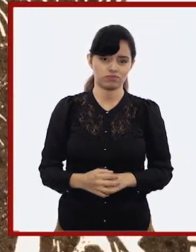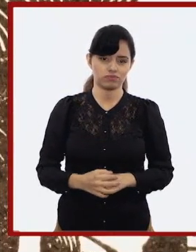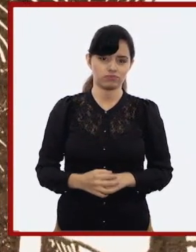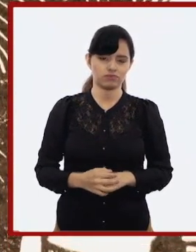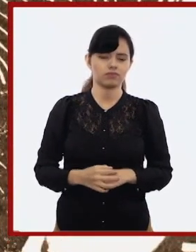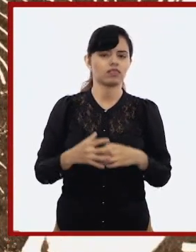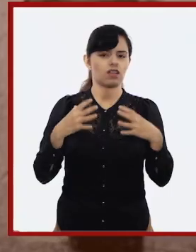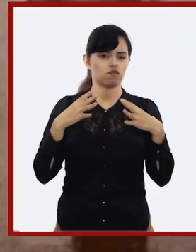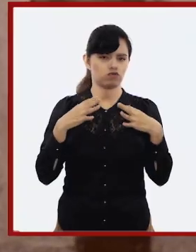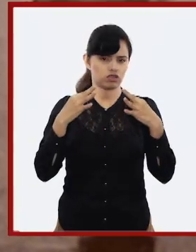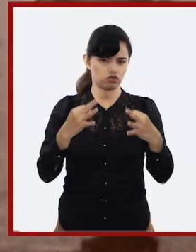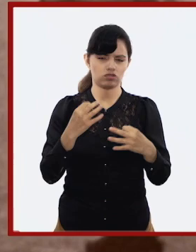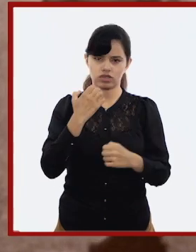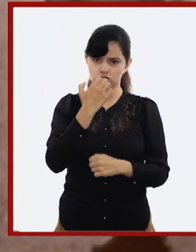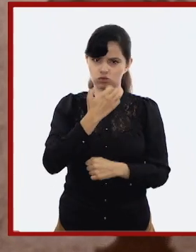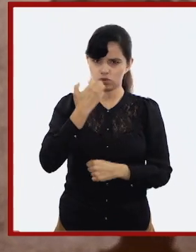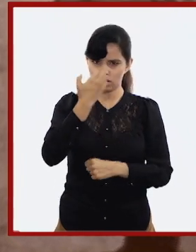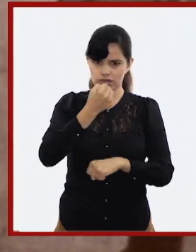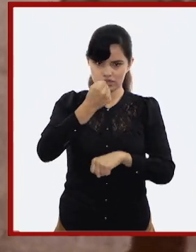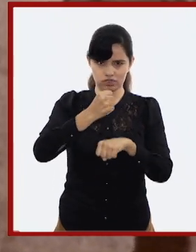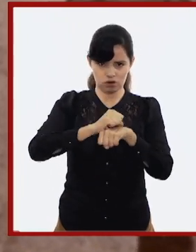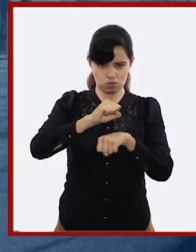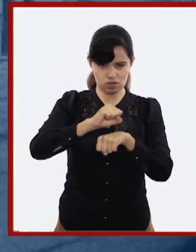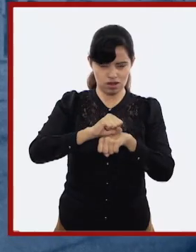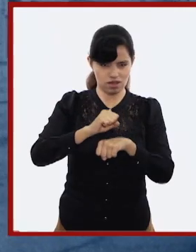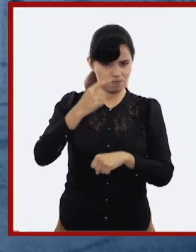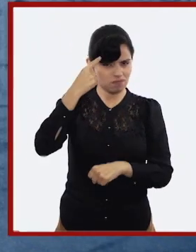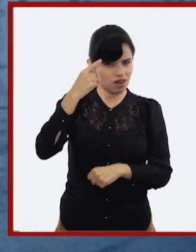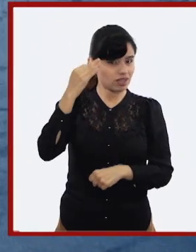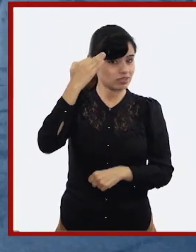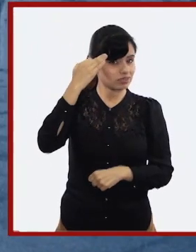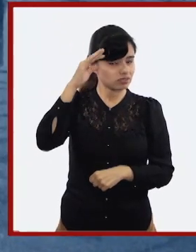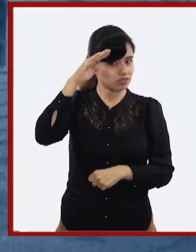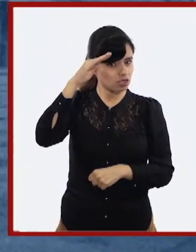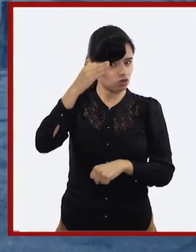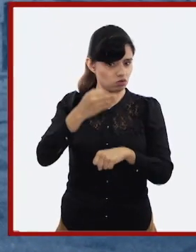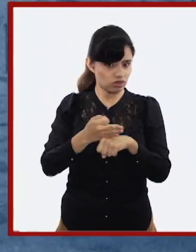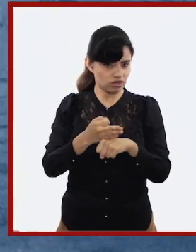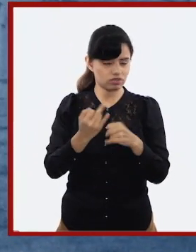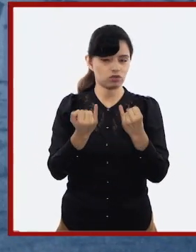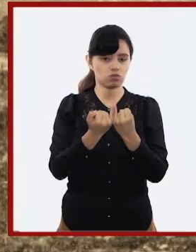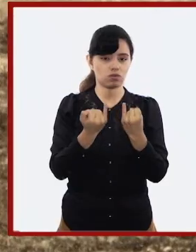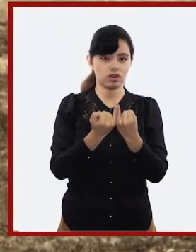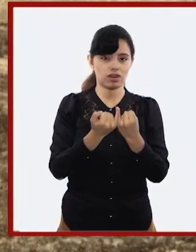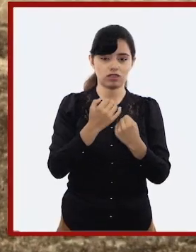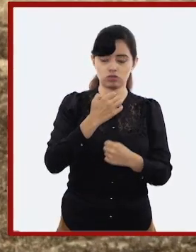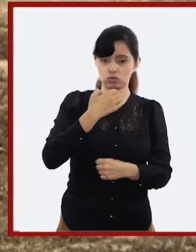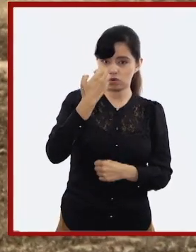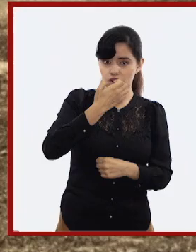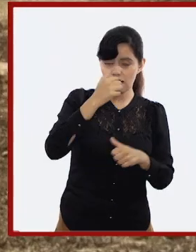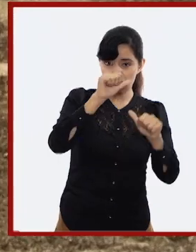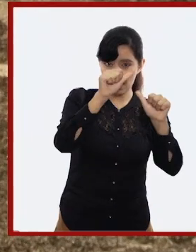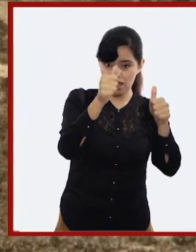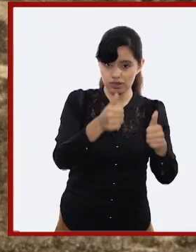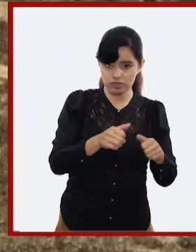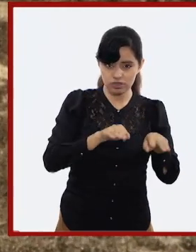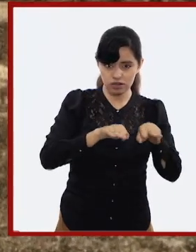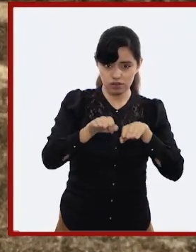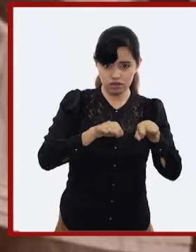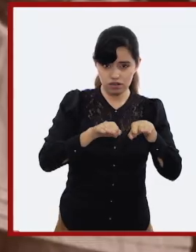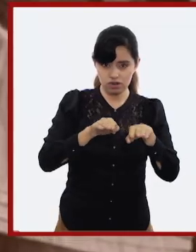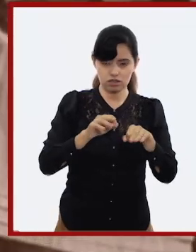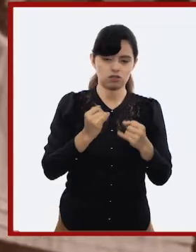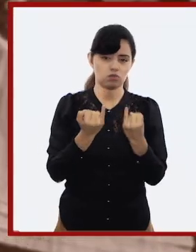De la fundación de la Escuela Secundaria para Señoritas, de la Escuela de Artes y Oficios para Mujeres y de la Normal